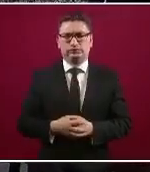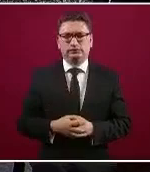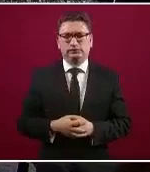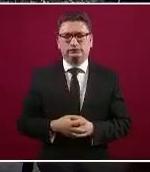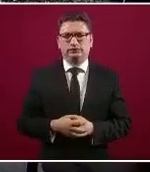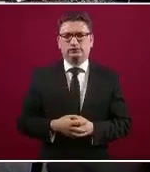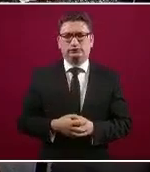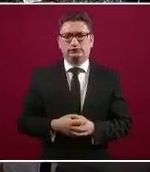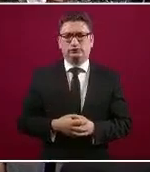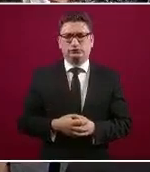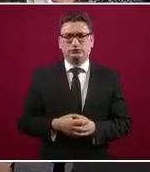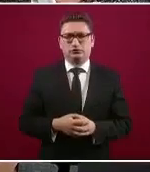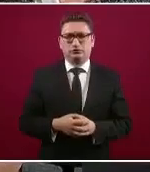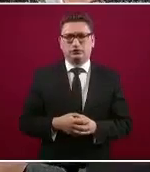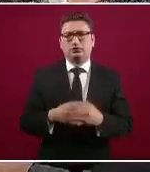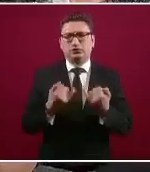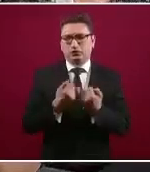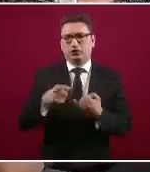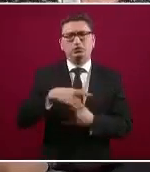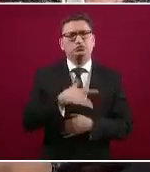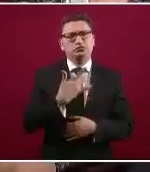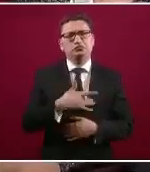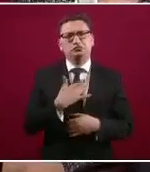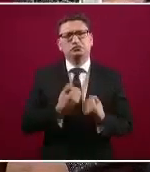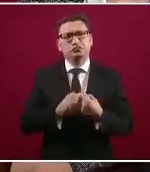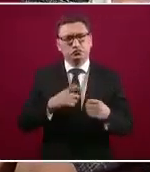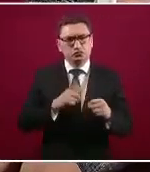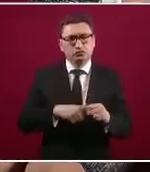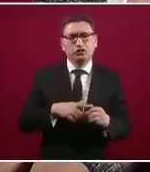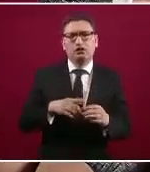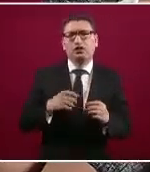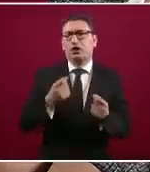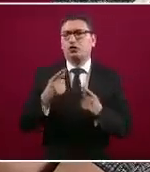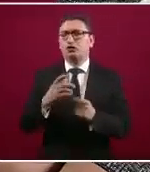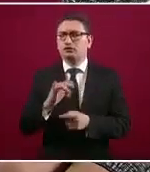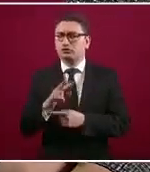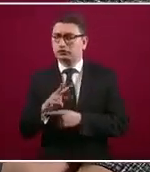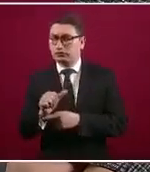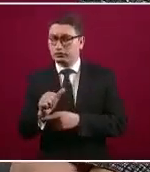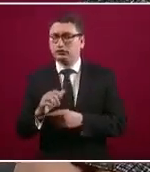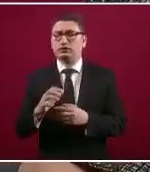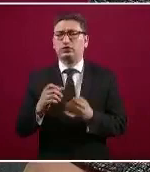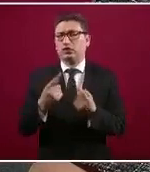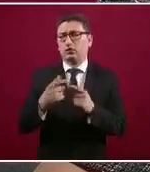con dimensión cívica, hay fundaciones